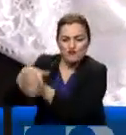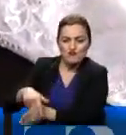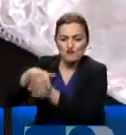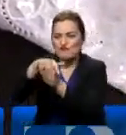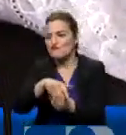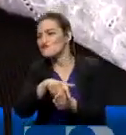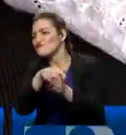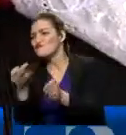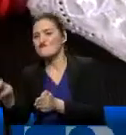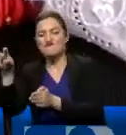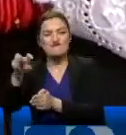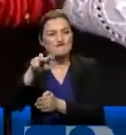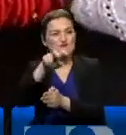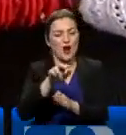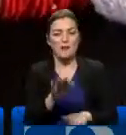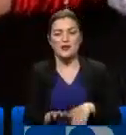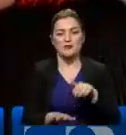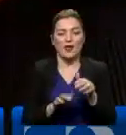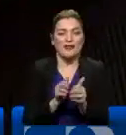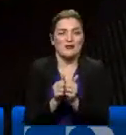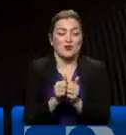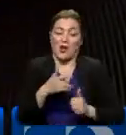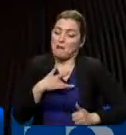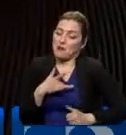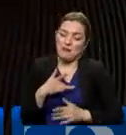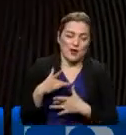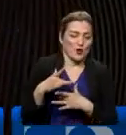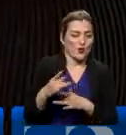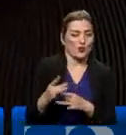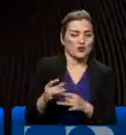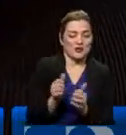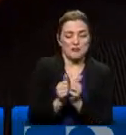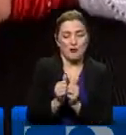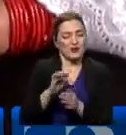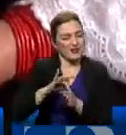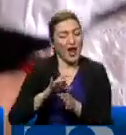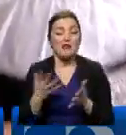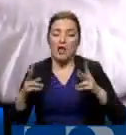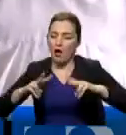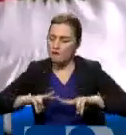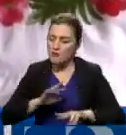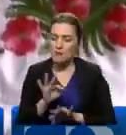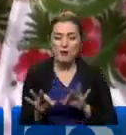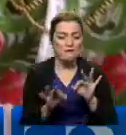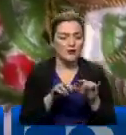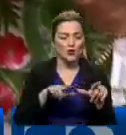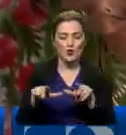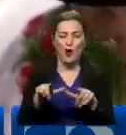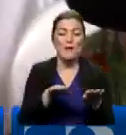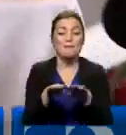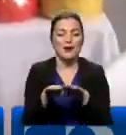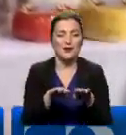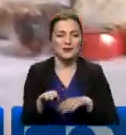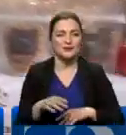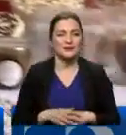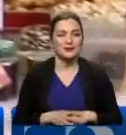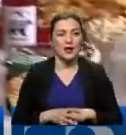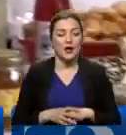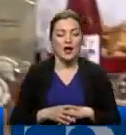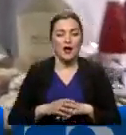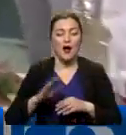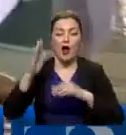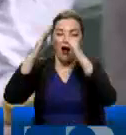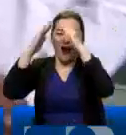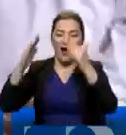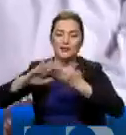les gusta, por ejemplo, el deporte, como a mí, el trail es el lugar perfecto. Además, pueden compartir en los hogares de nuestros comuneros